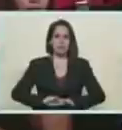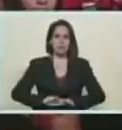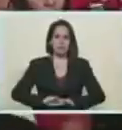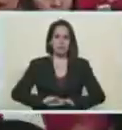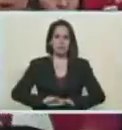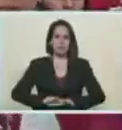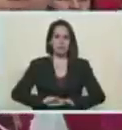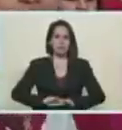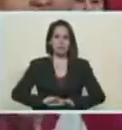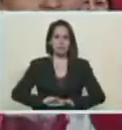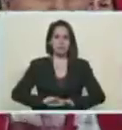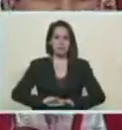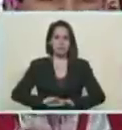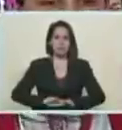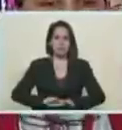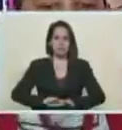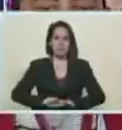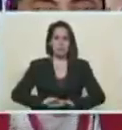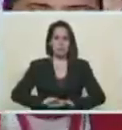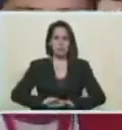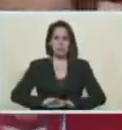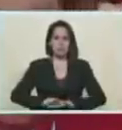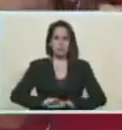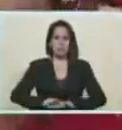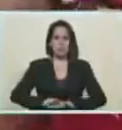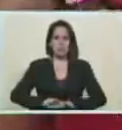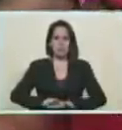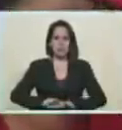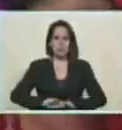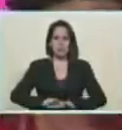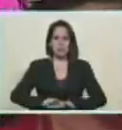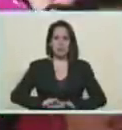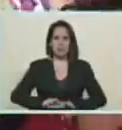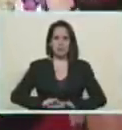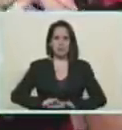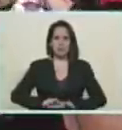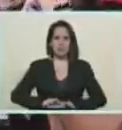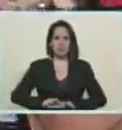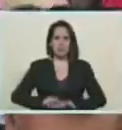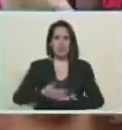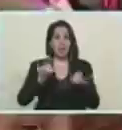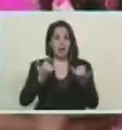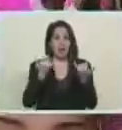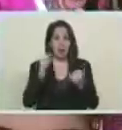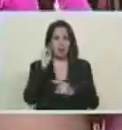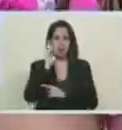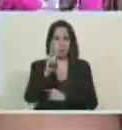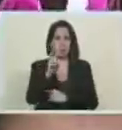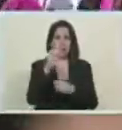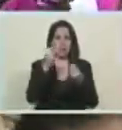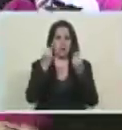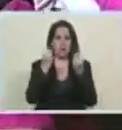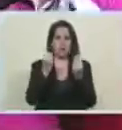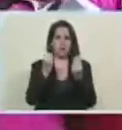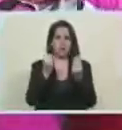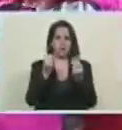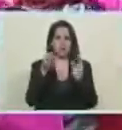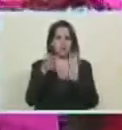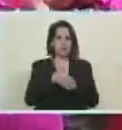Ahora Ahora fíjense ustedes.